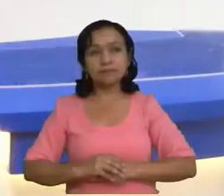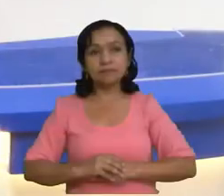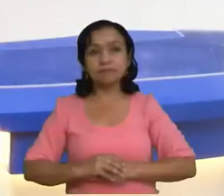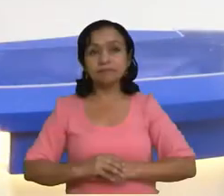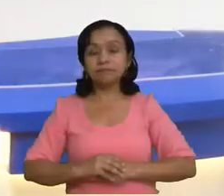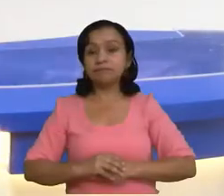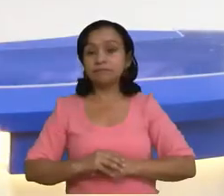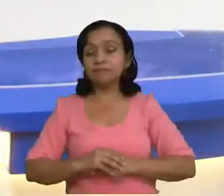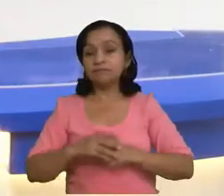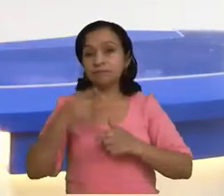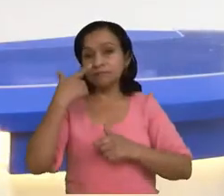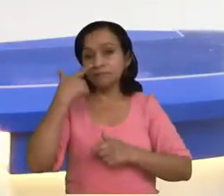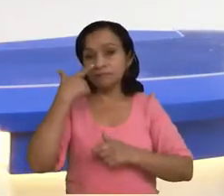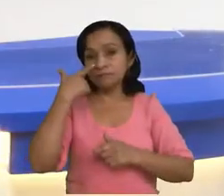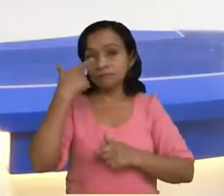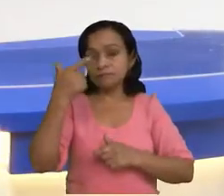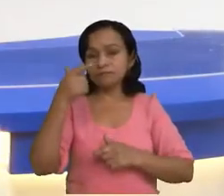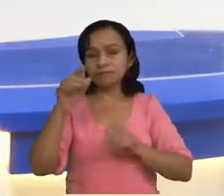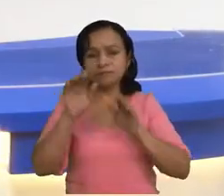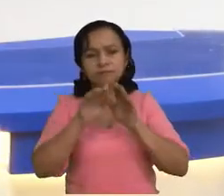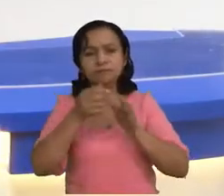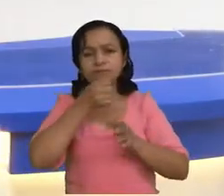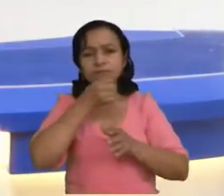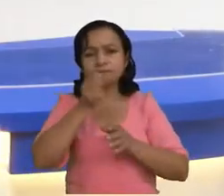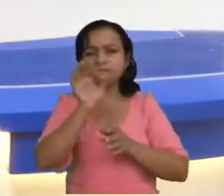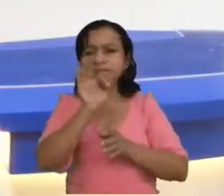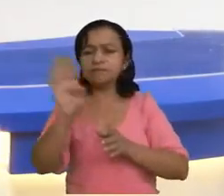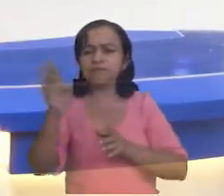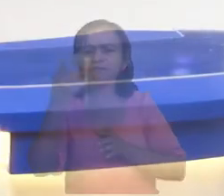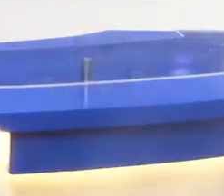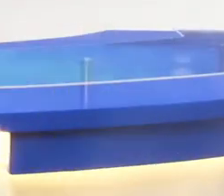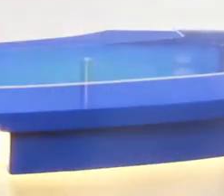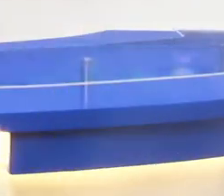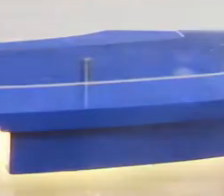Es momento de conocer las noticias más virales en las redes sociales.